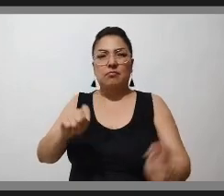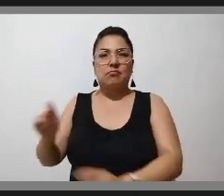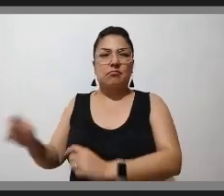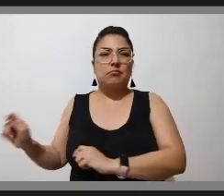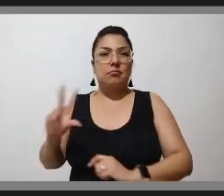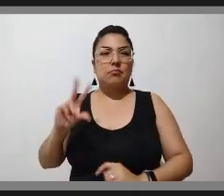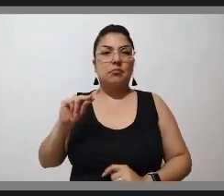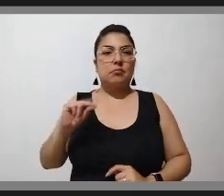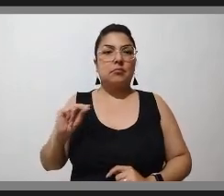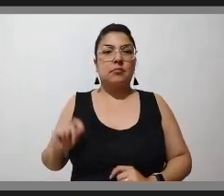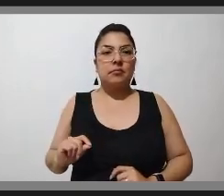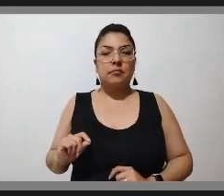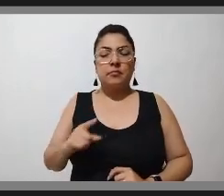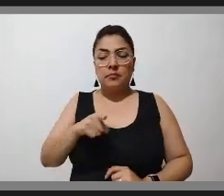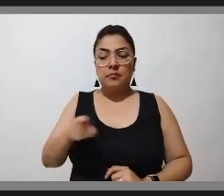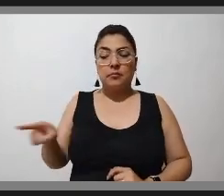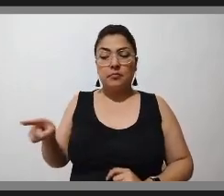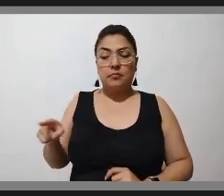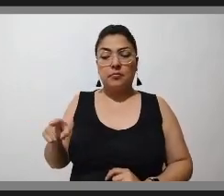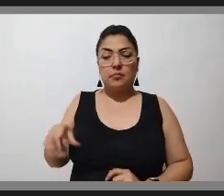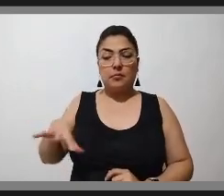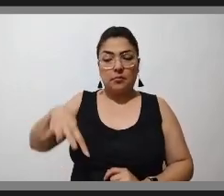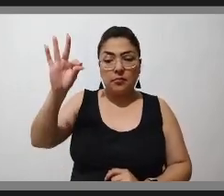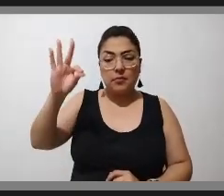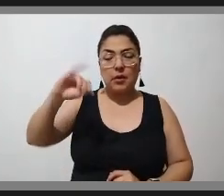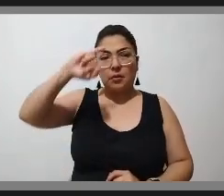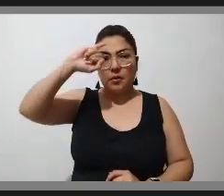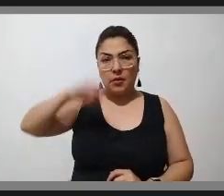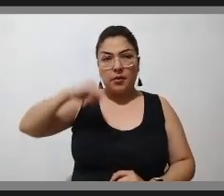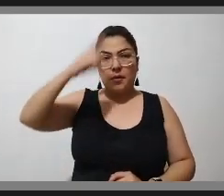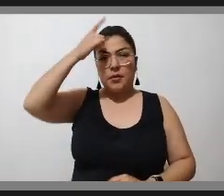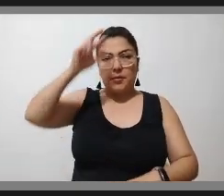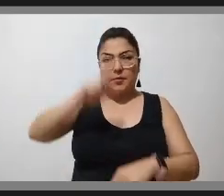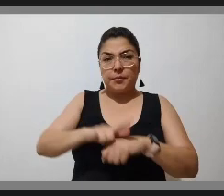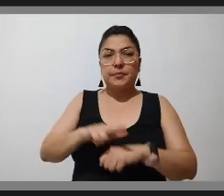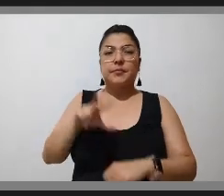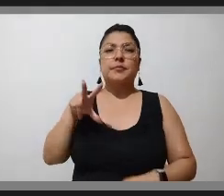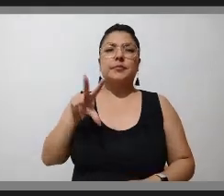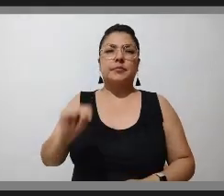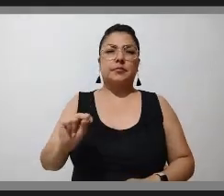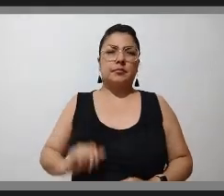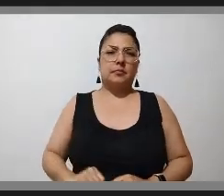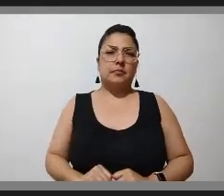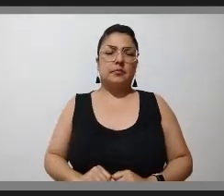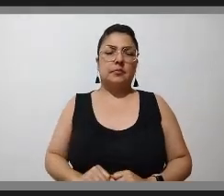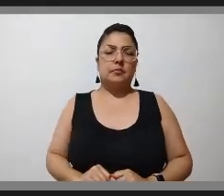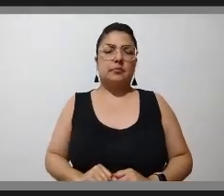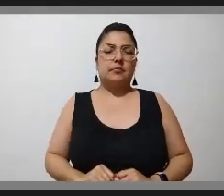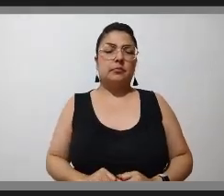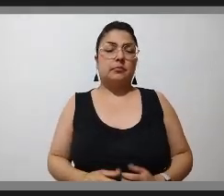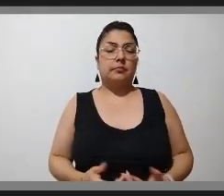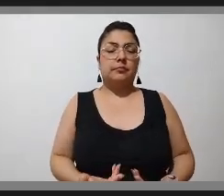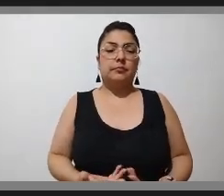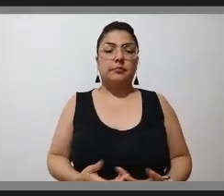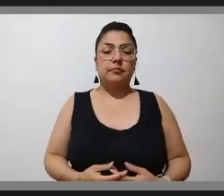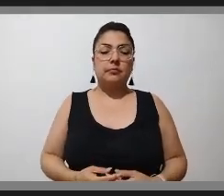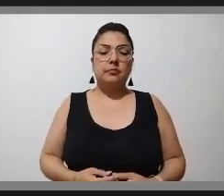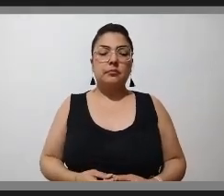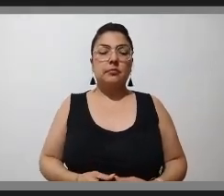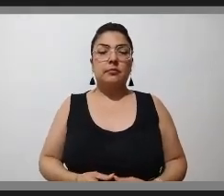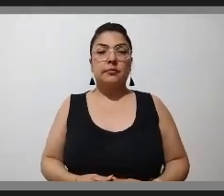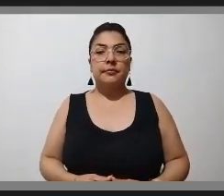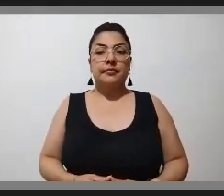les da preferencia en relación a un proceso de selección de personal, etc. Son difíciles de identificar, como bien lo